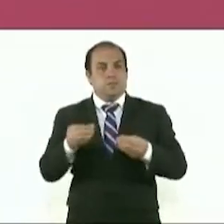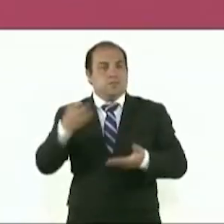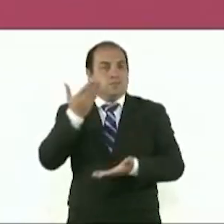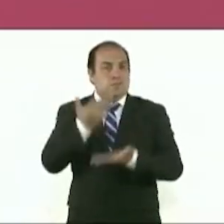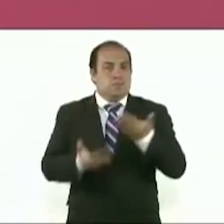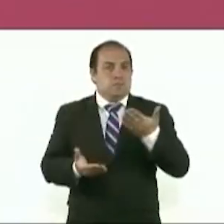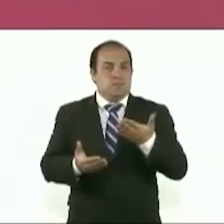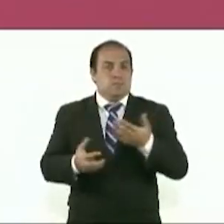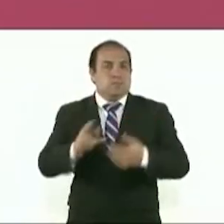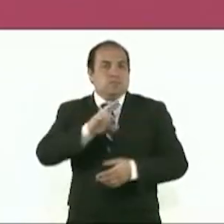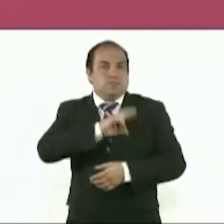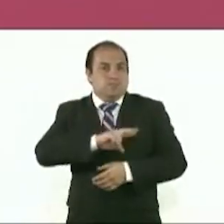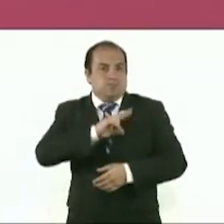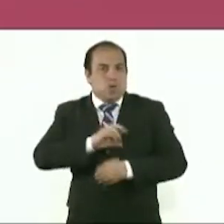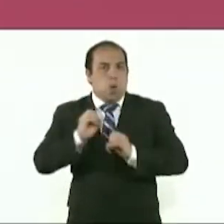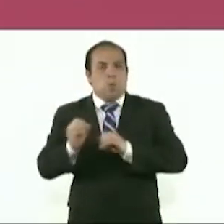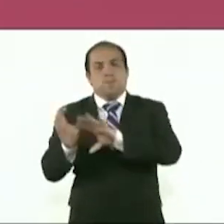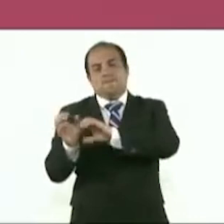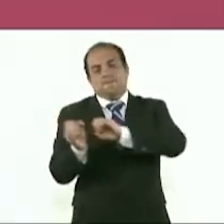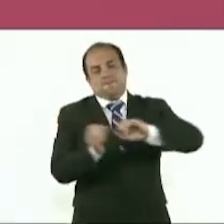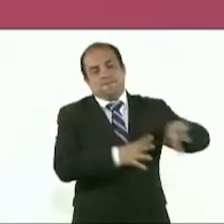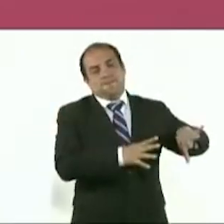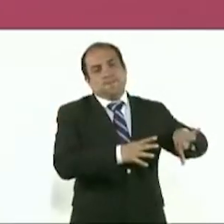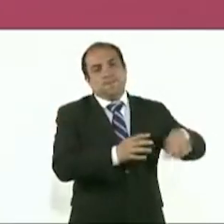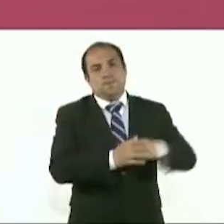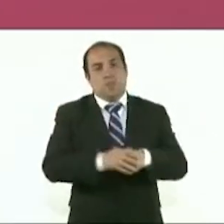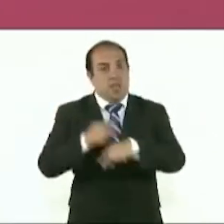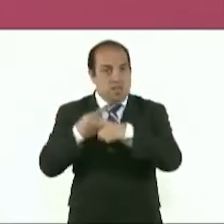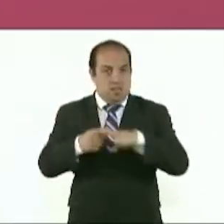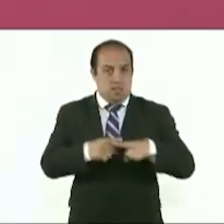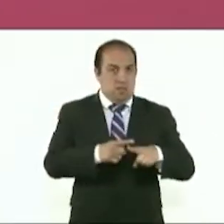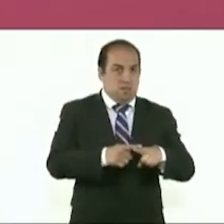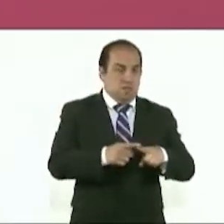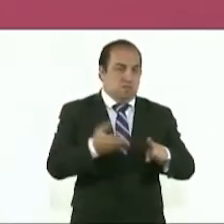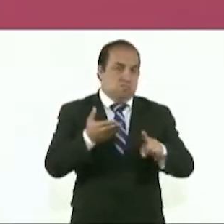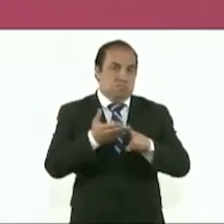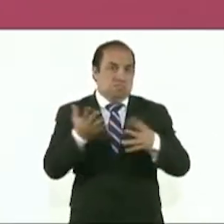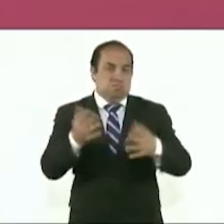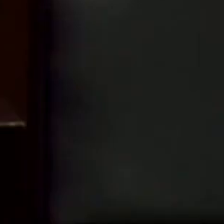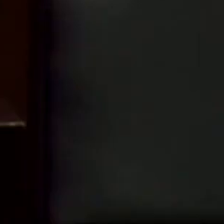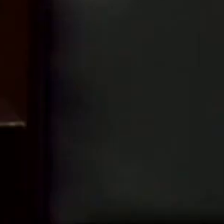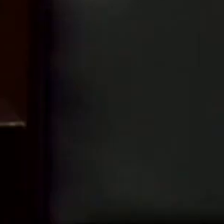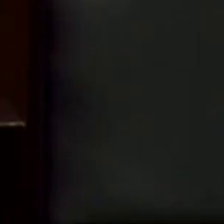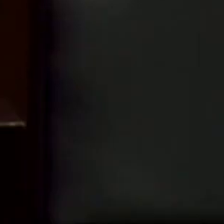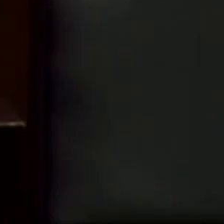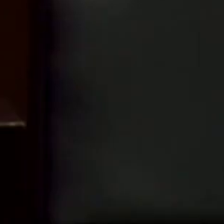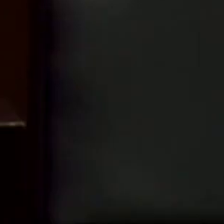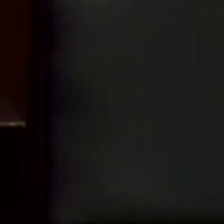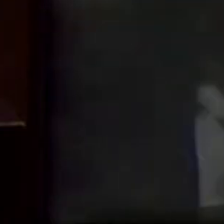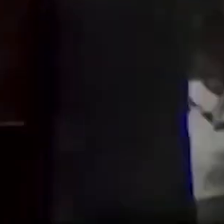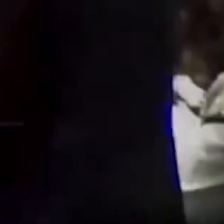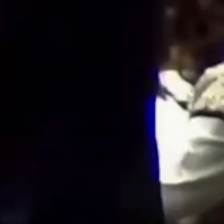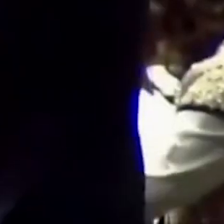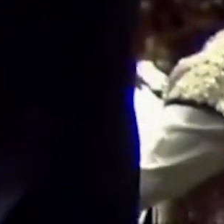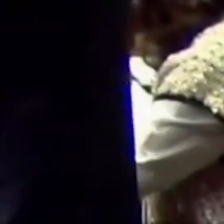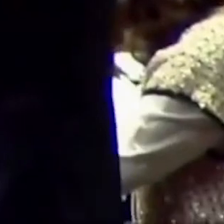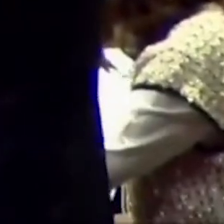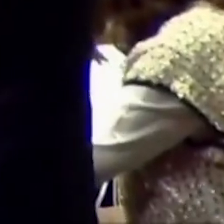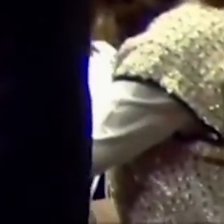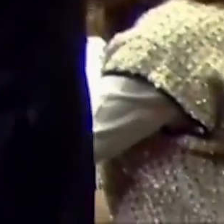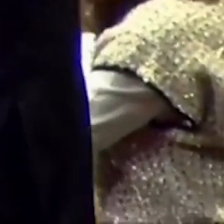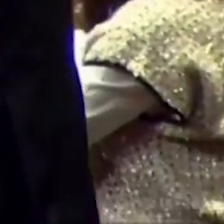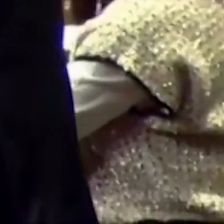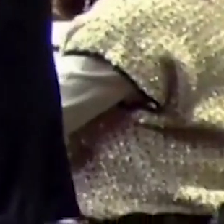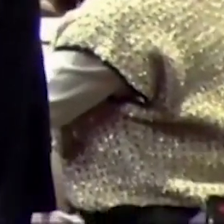La jefa de gobierno, Claudia Sheinbaum, señaló que el presidente del Instituto Nacional Electoral, Lorenzo Córdoba, es el